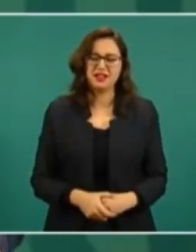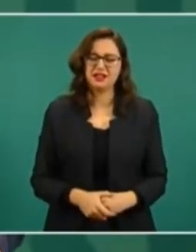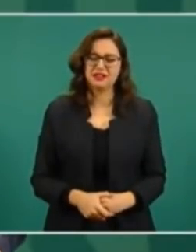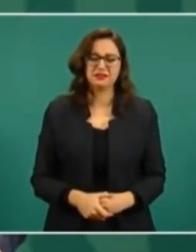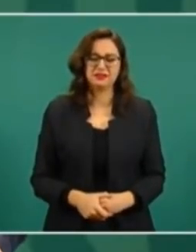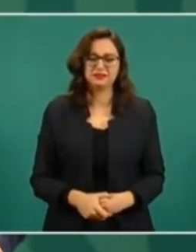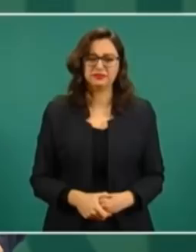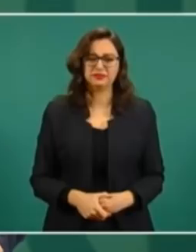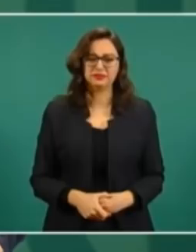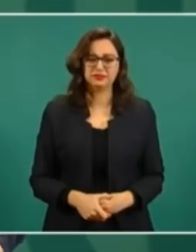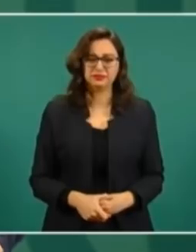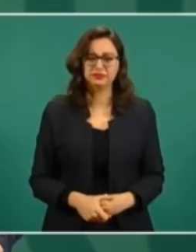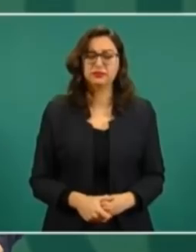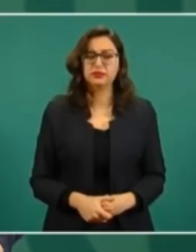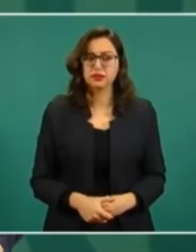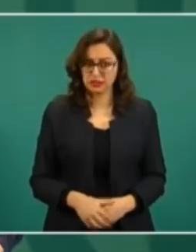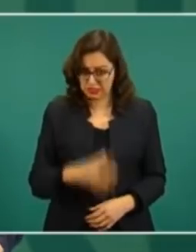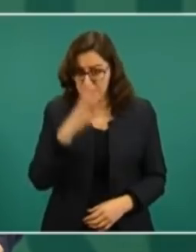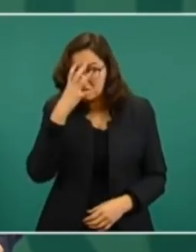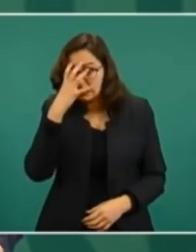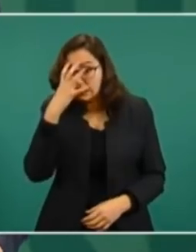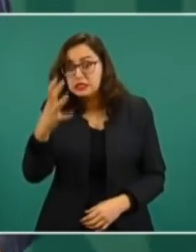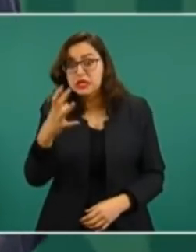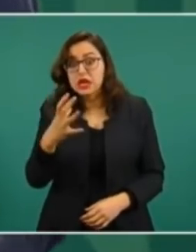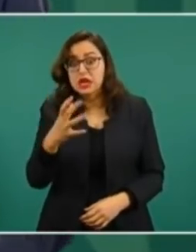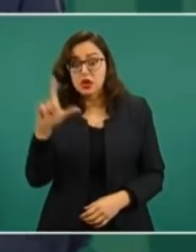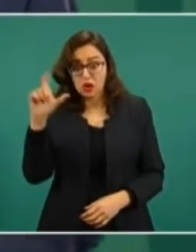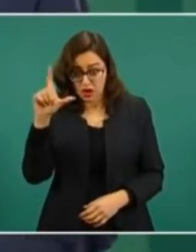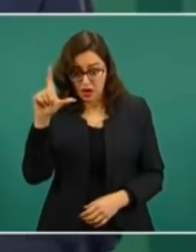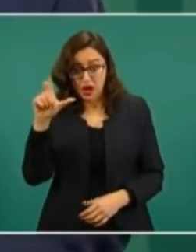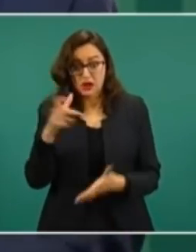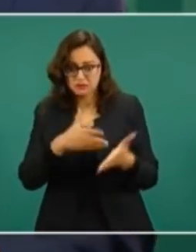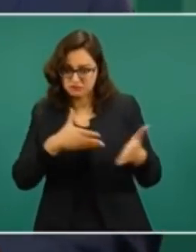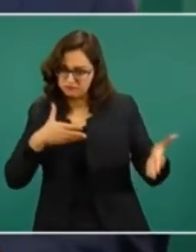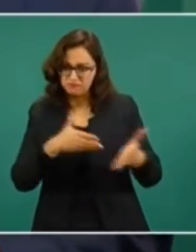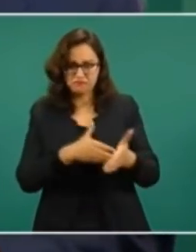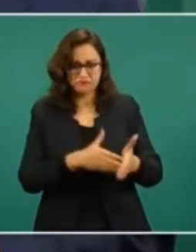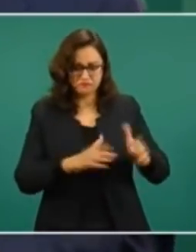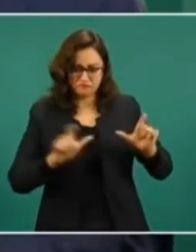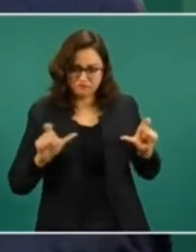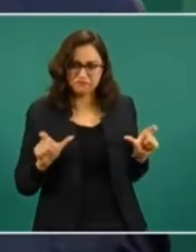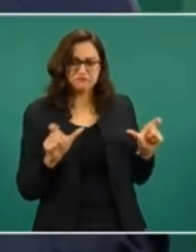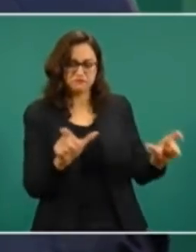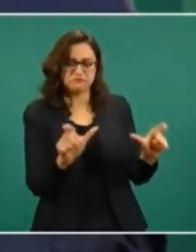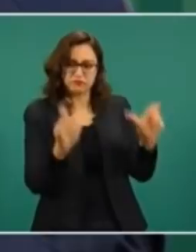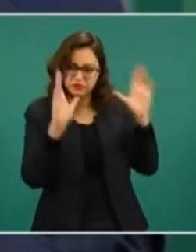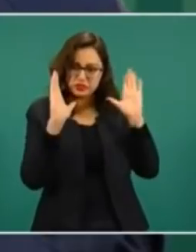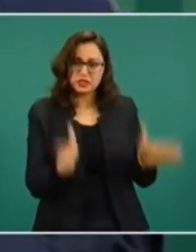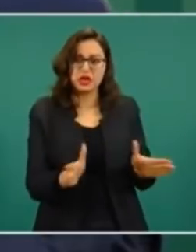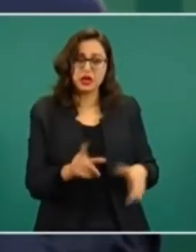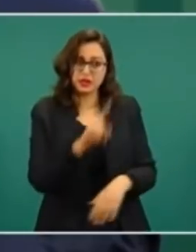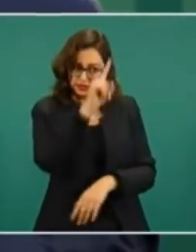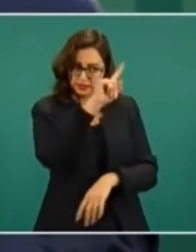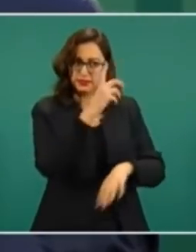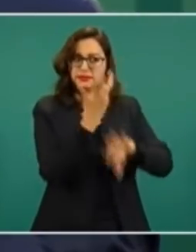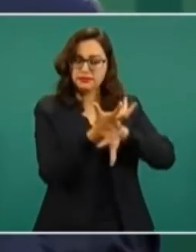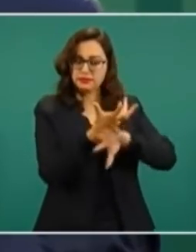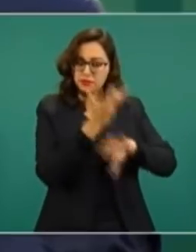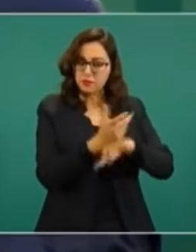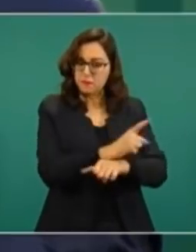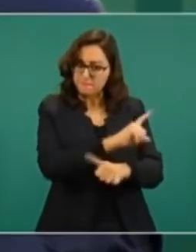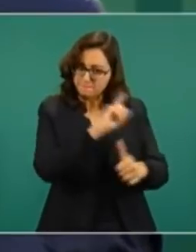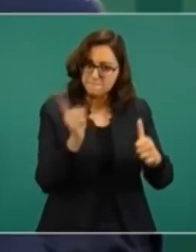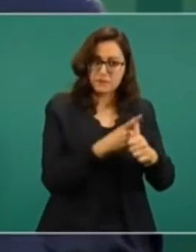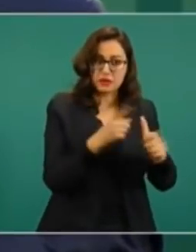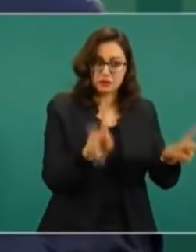Sí, vamos a que no entren las armas, como estamos planteando, que allá